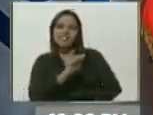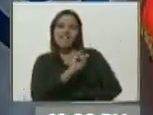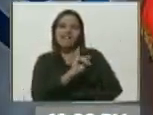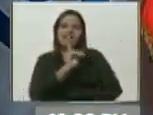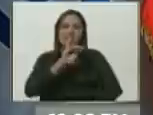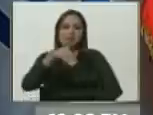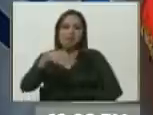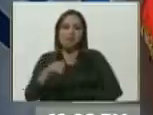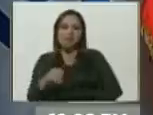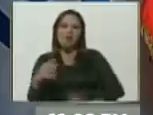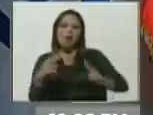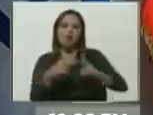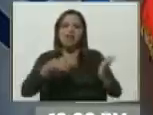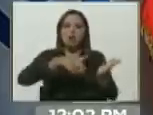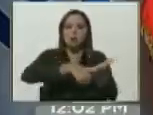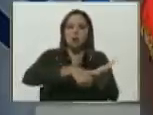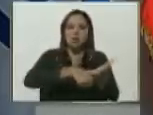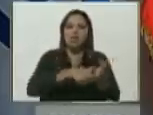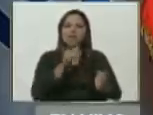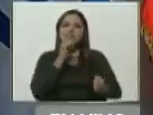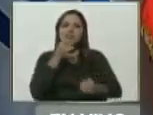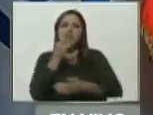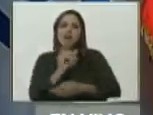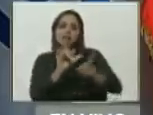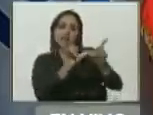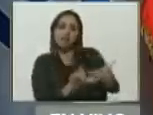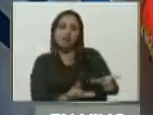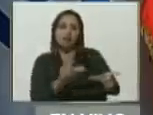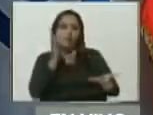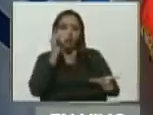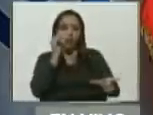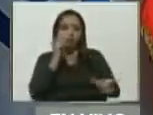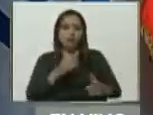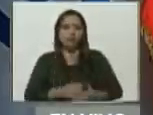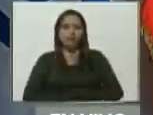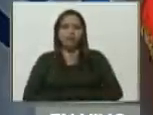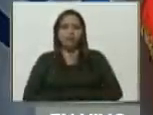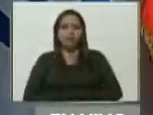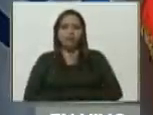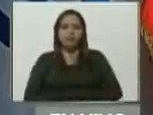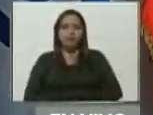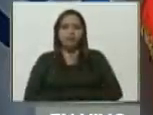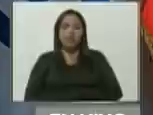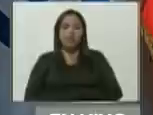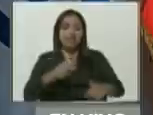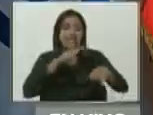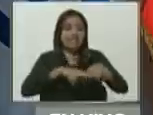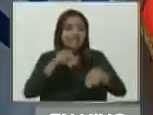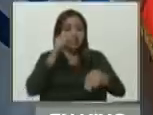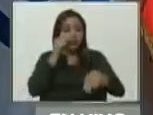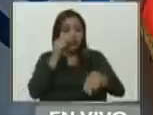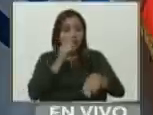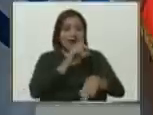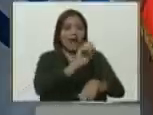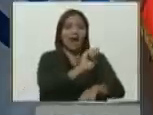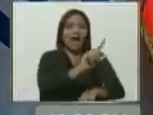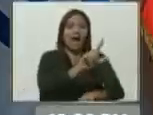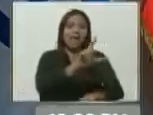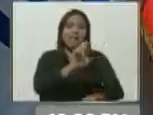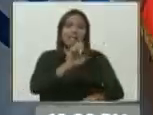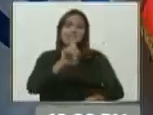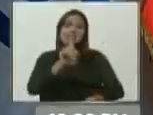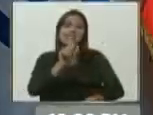huella de quien ya se identifica como Alexander José Fernández Rodríguez, de nacionalidad